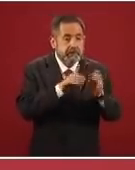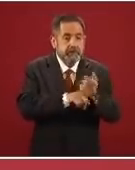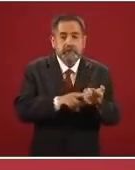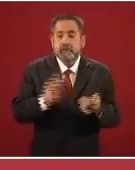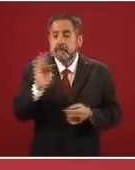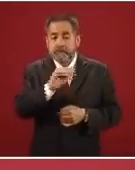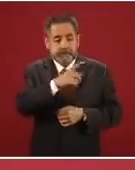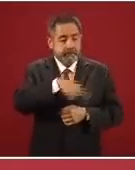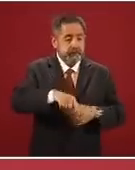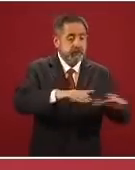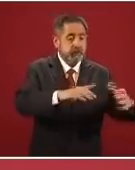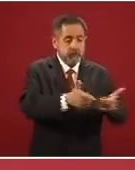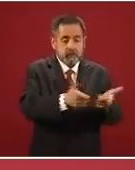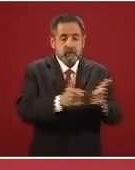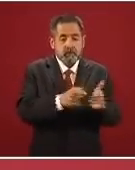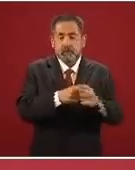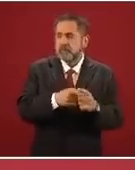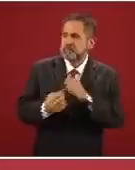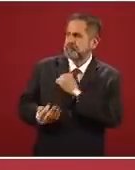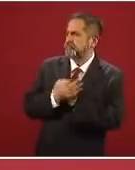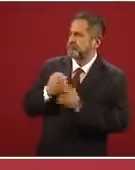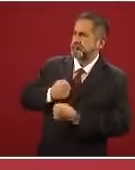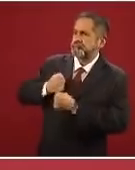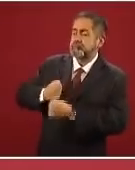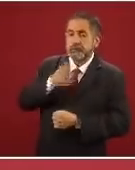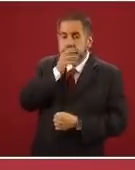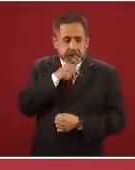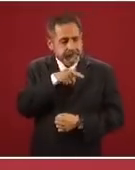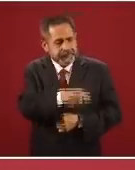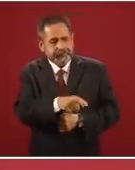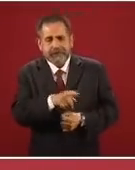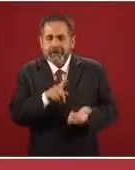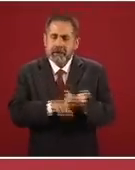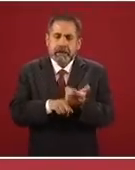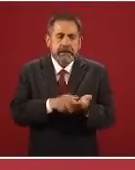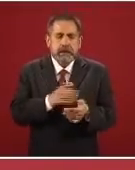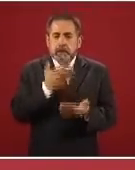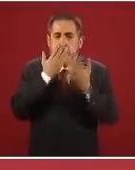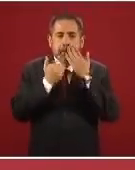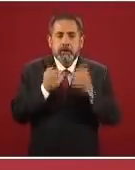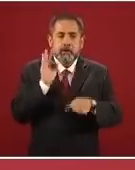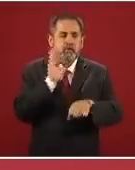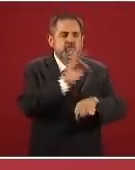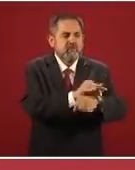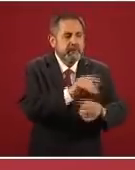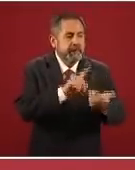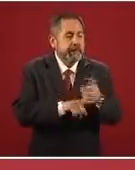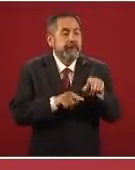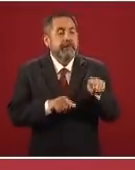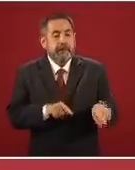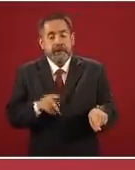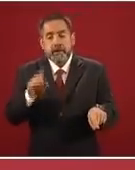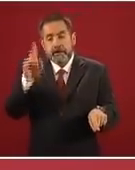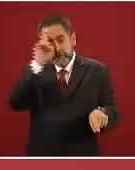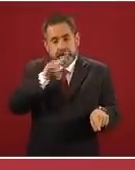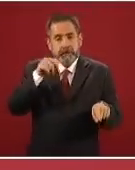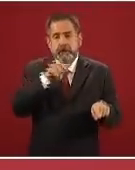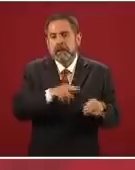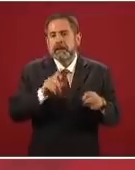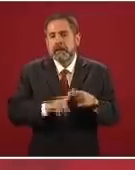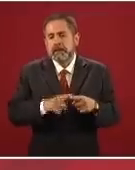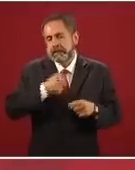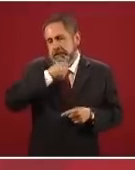grupos que no pueden defenderse, que están en una situación de vulnerabilidad muy alta, que son